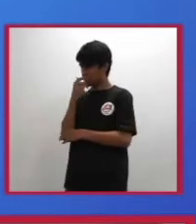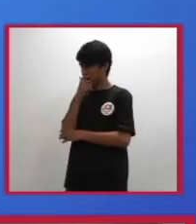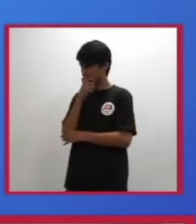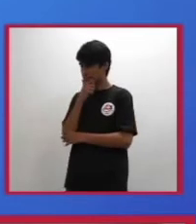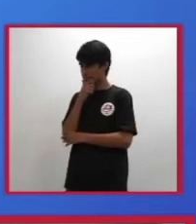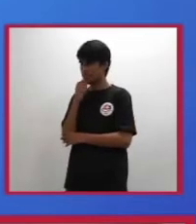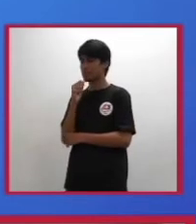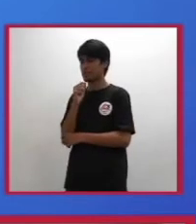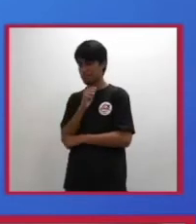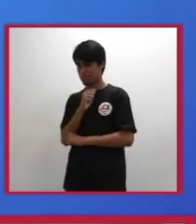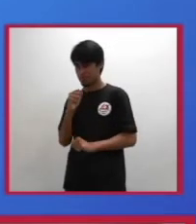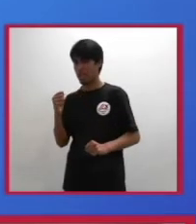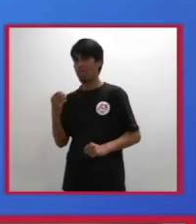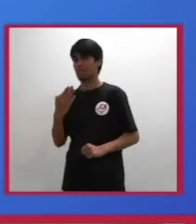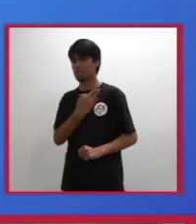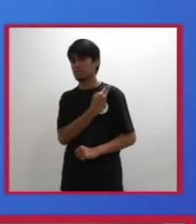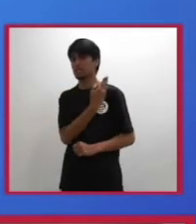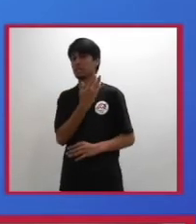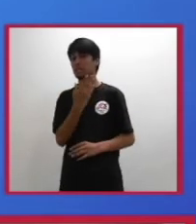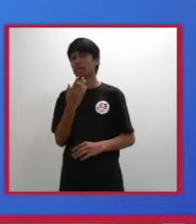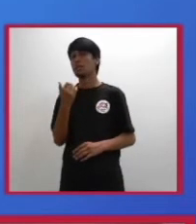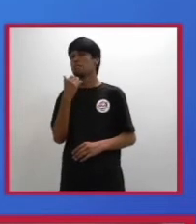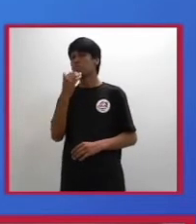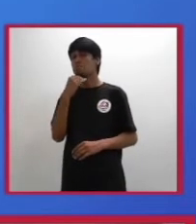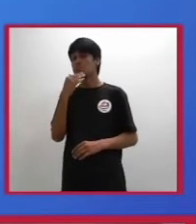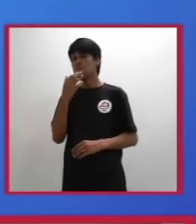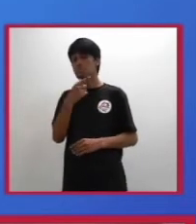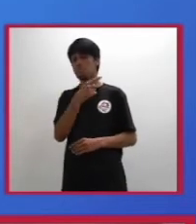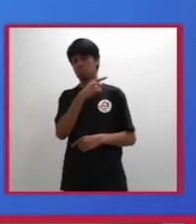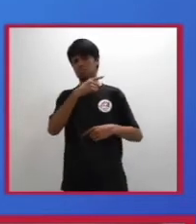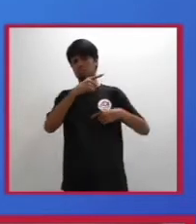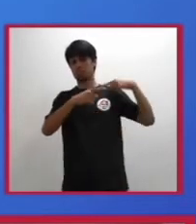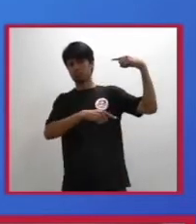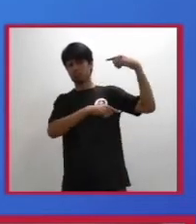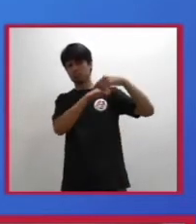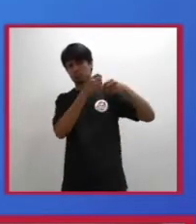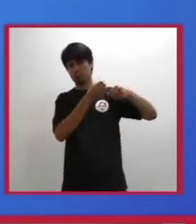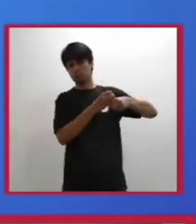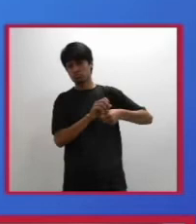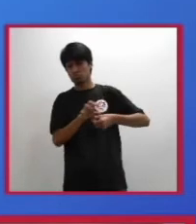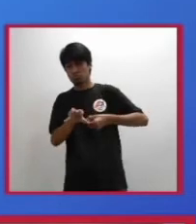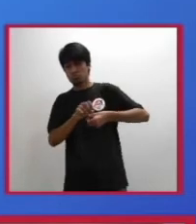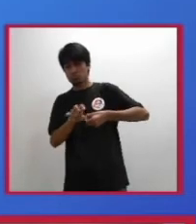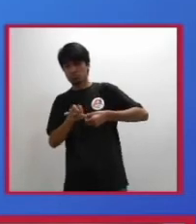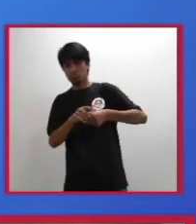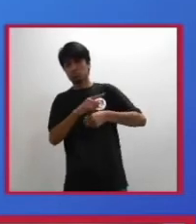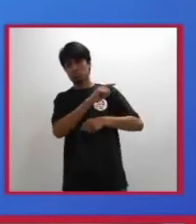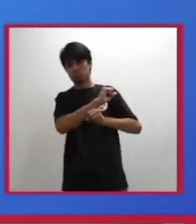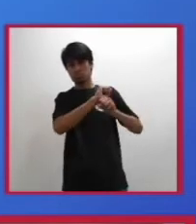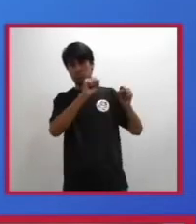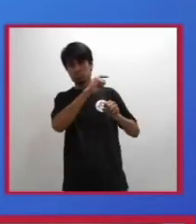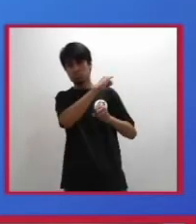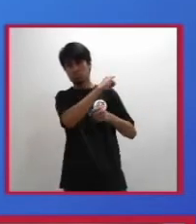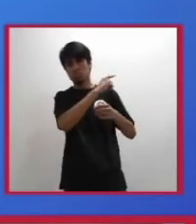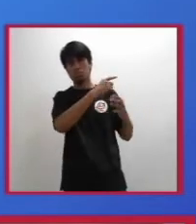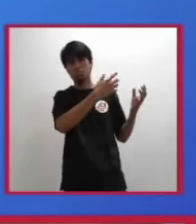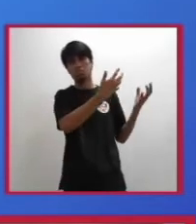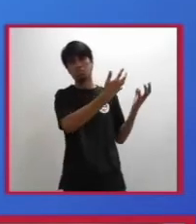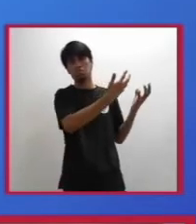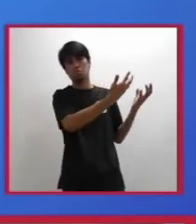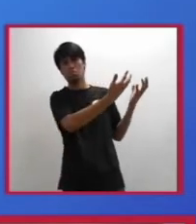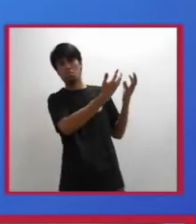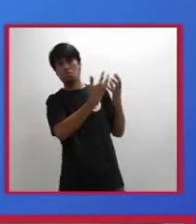puede suceder? De repente la máquina que está cargando el concreto puede ser que, no